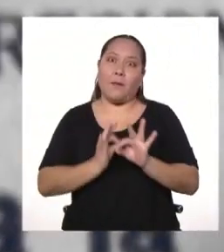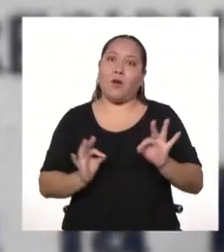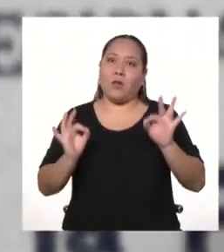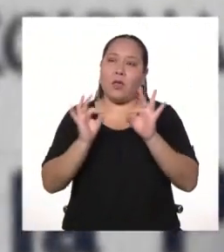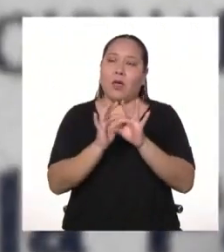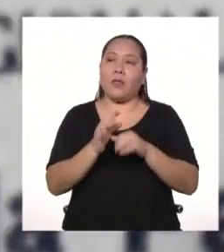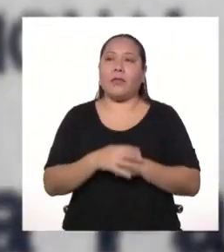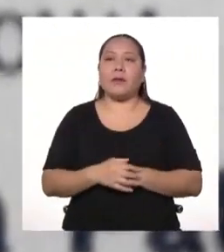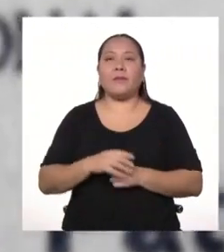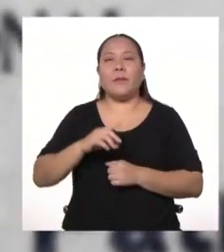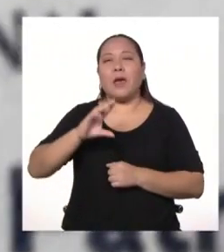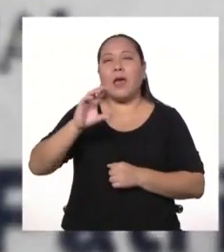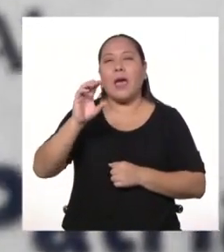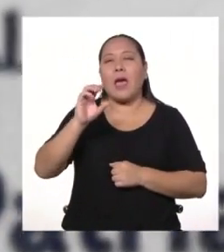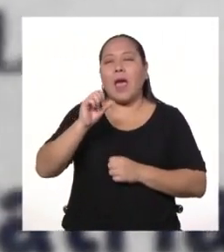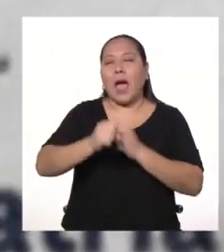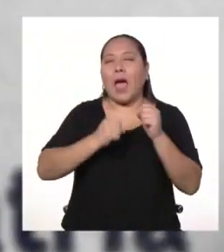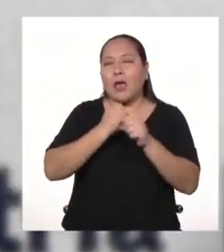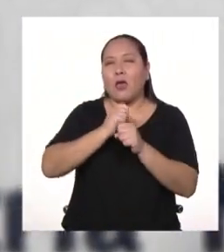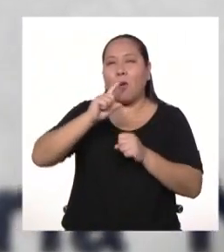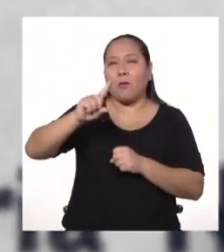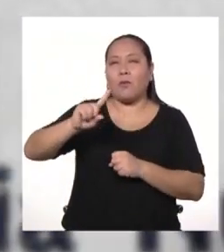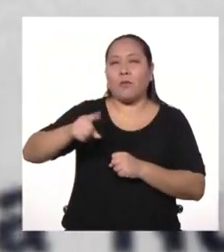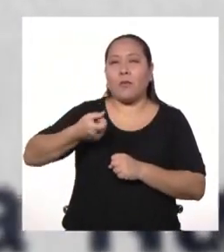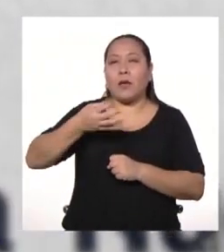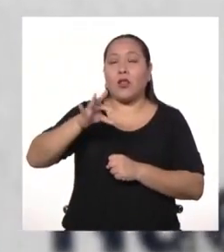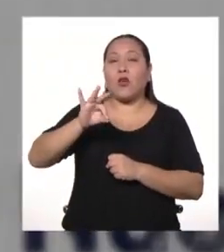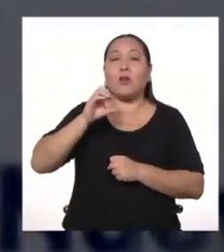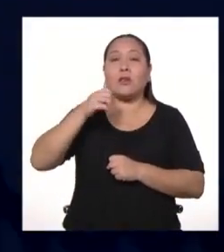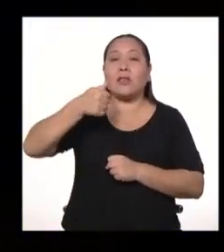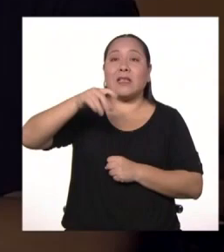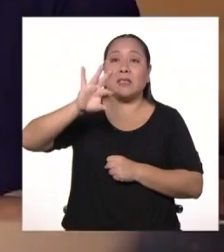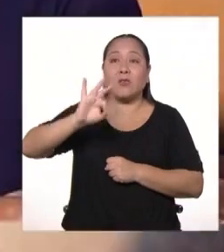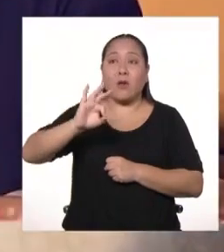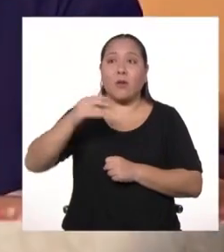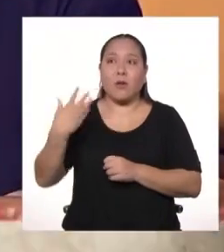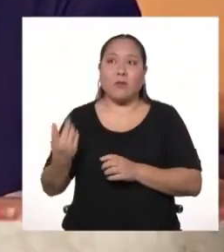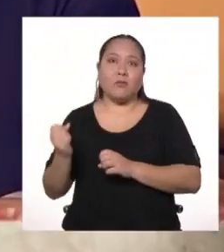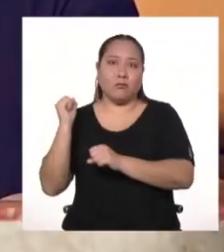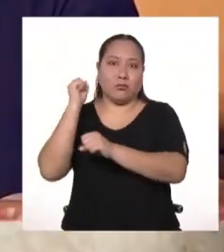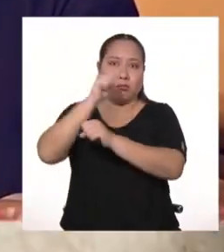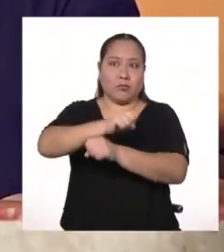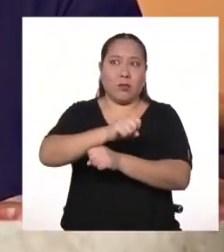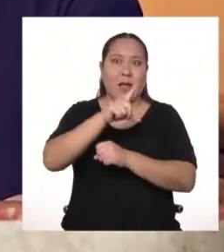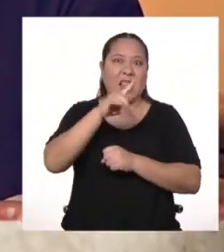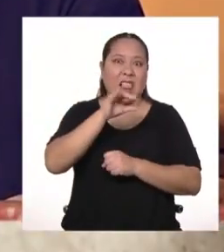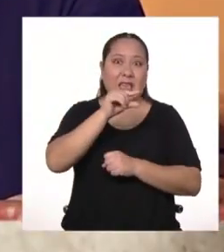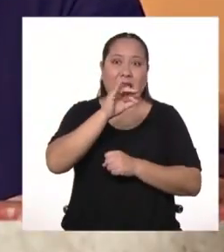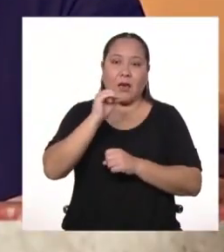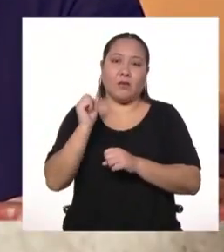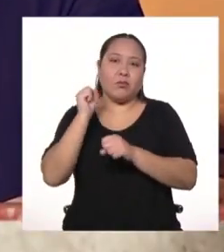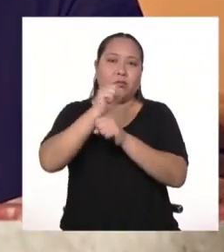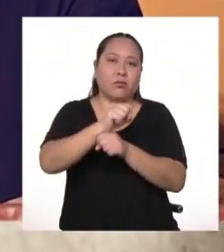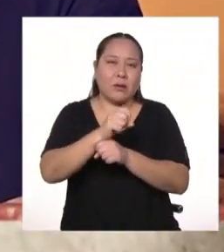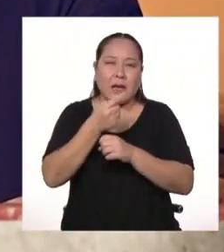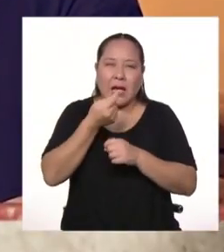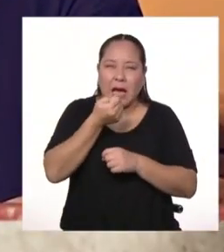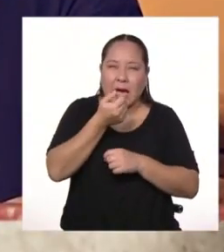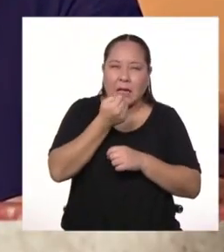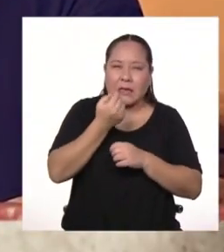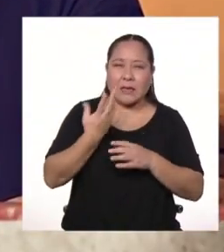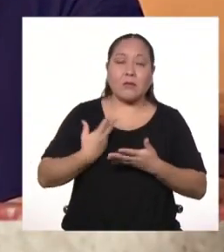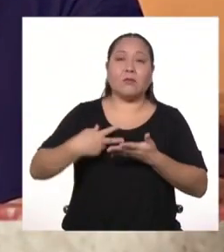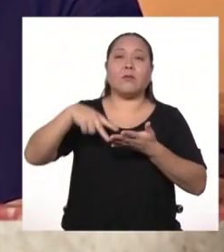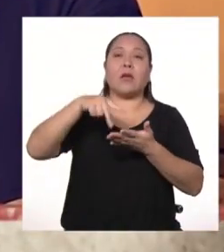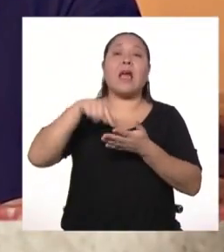El año 19, cuando llega al gobierno Leguía, él da un golpe de Estado. Estando ya elegido para ser investido por el Congreso, él